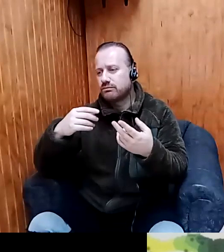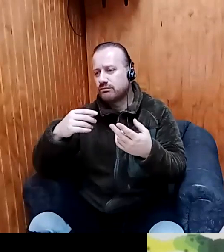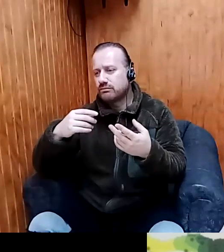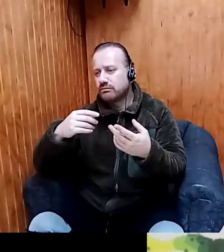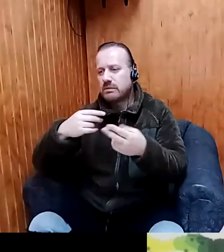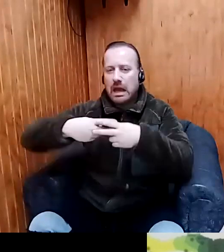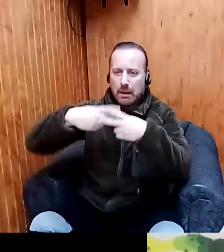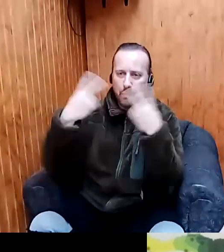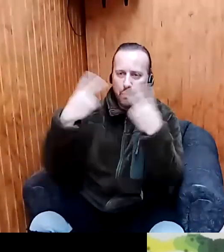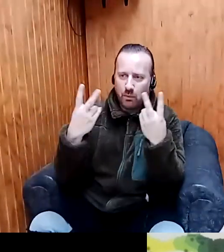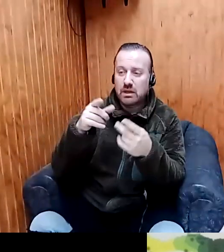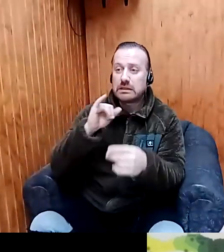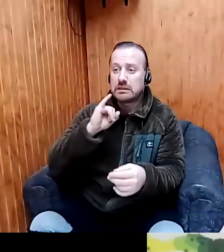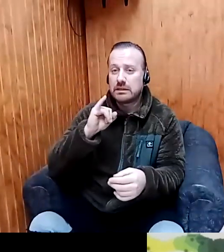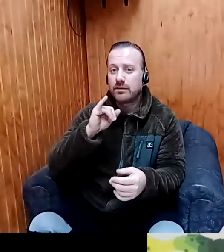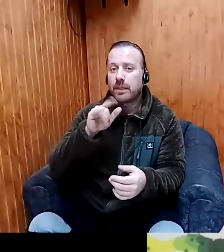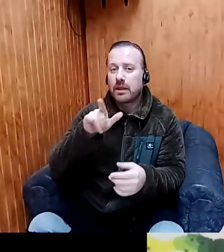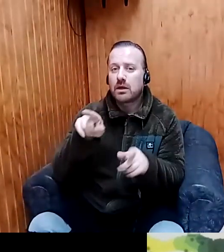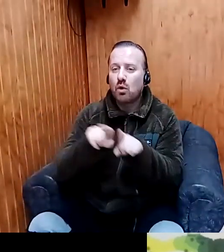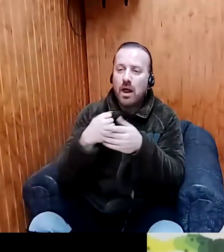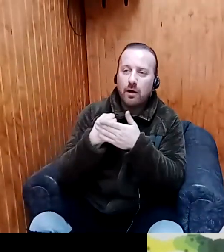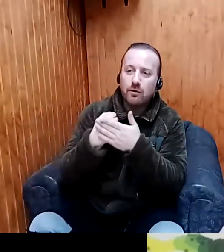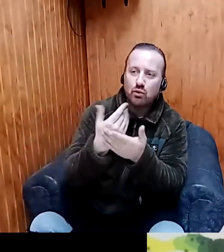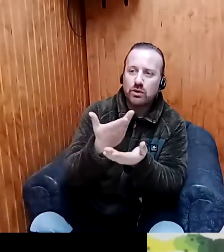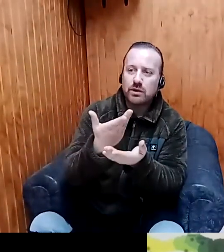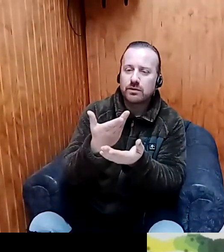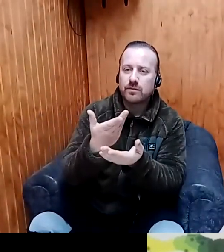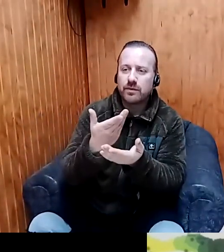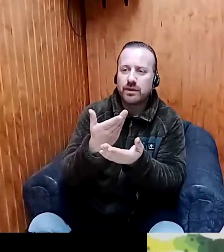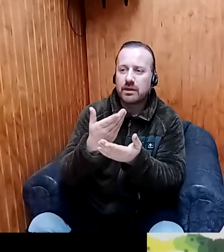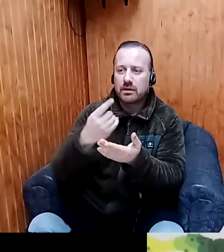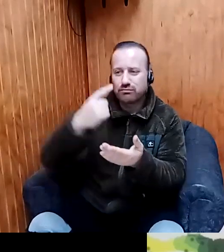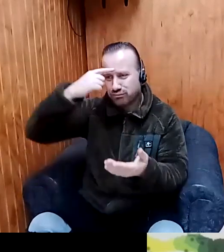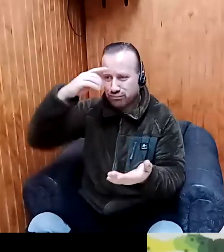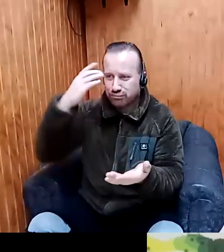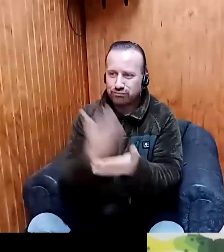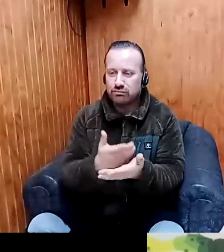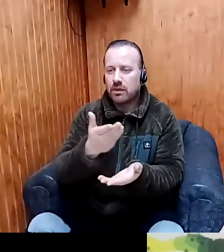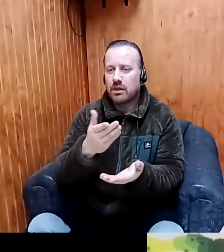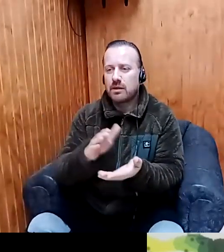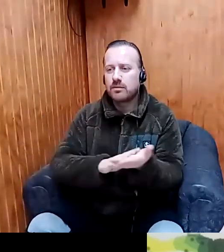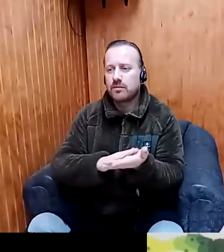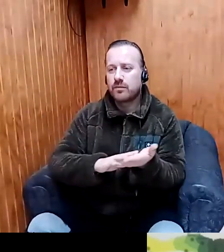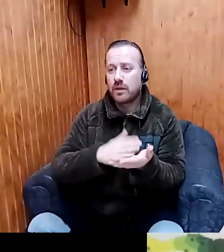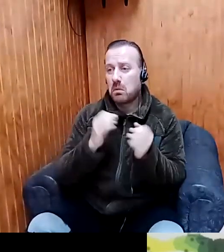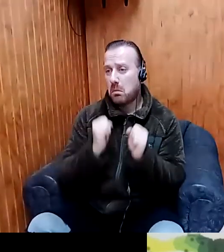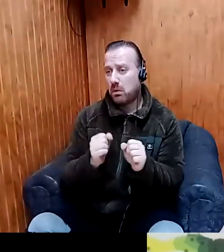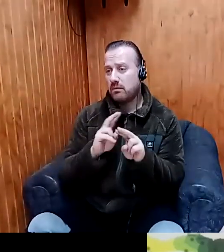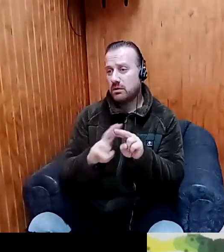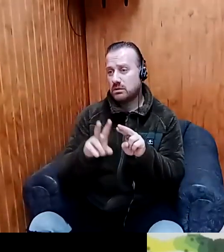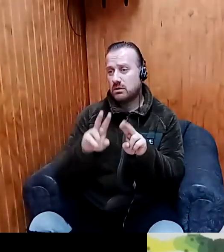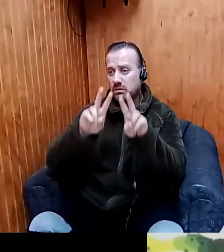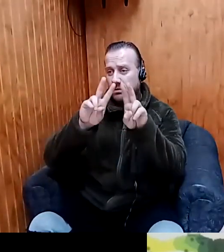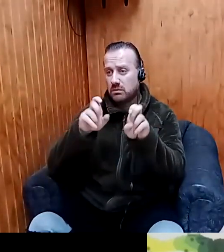decíamos antes, ¿no? Que les ayude a argumentar, a tomar decisiones. ¿Y esto cómo puede hacerse con un contenido, digamos, con